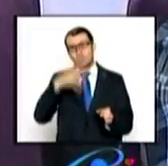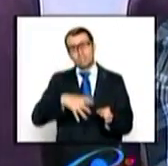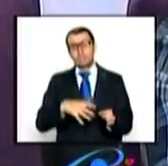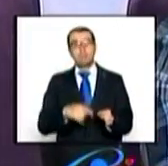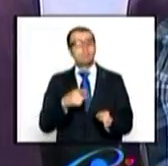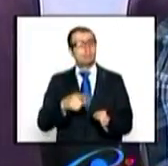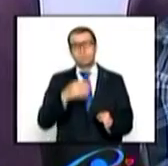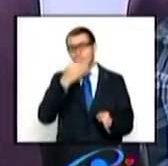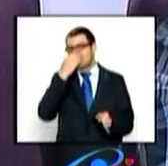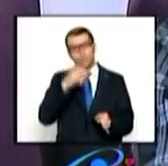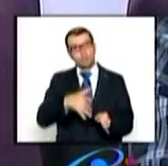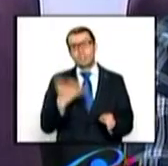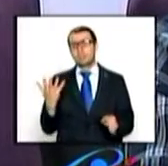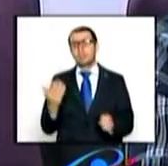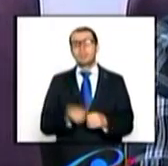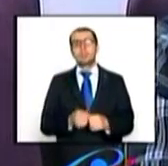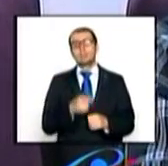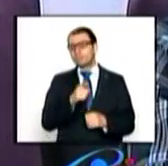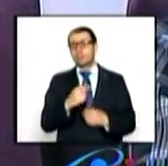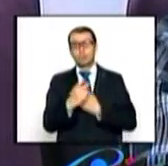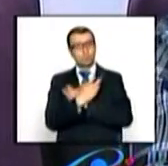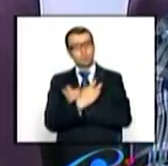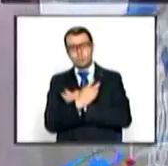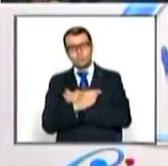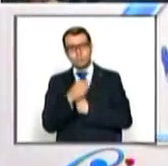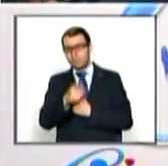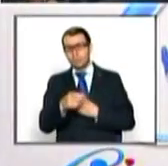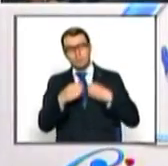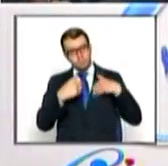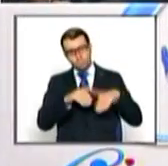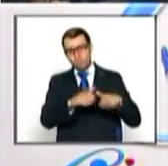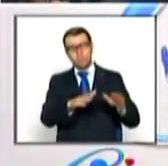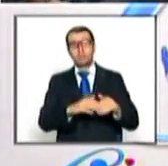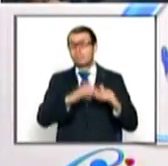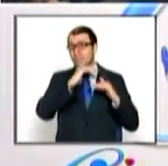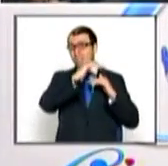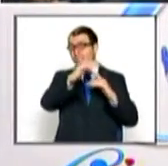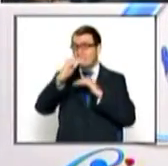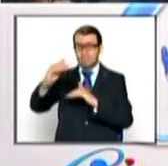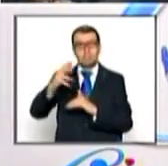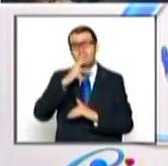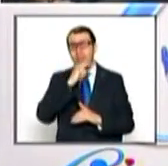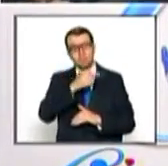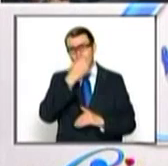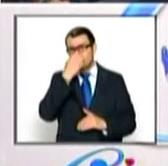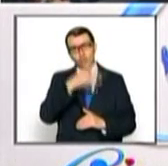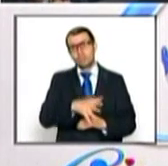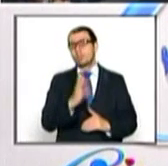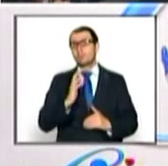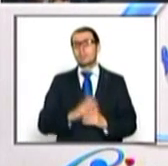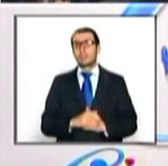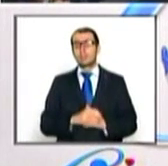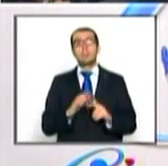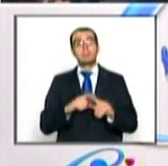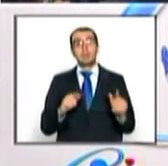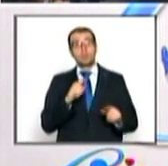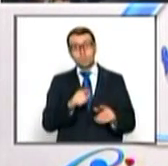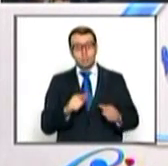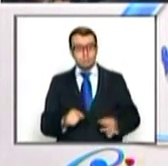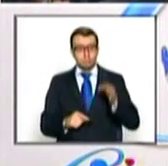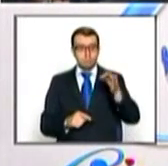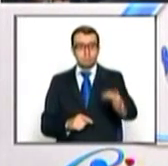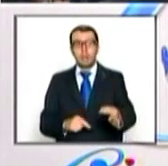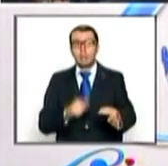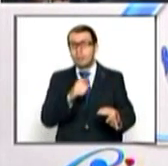tanatos y bifenoles, sustancias tóxicas, no lo consuma. Bótelo, no se lo regale a nadie, bótelo porque no le va a servir. En cambio, si el aceite se mantiene